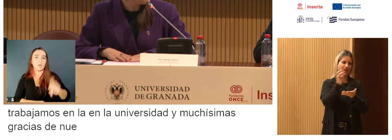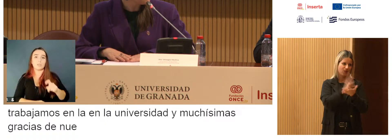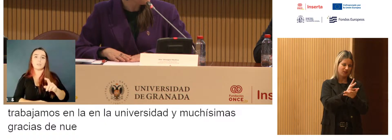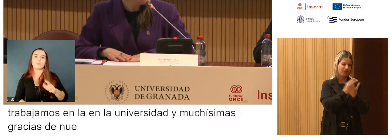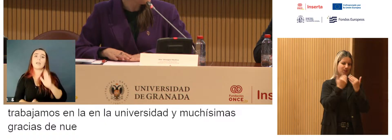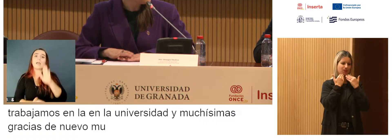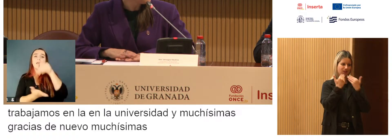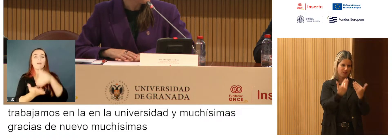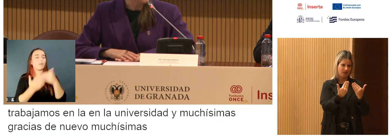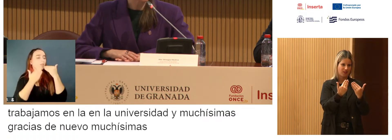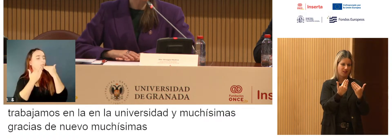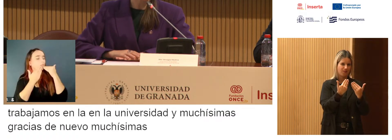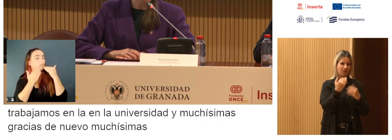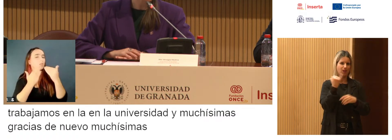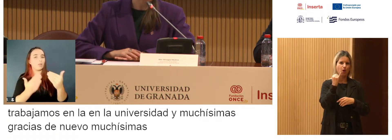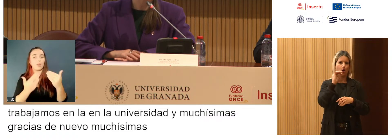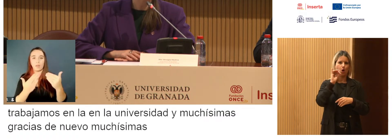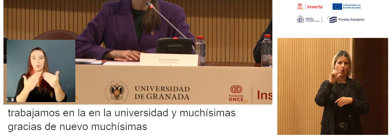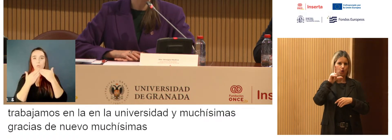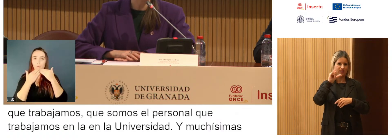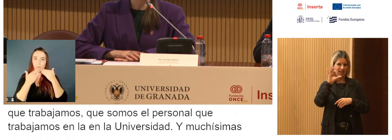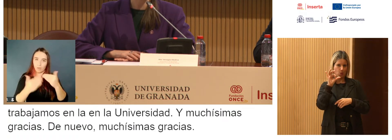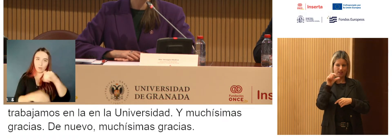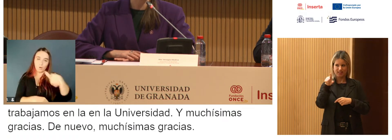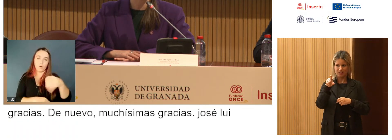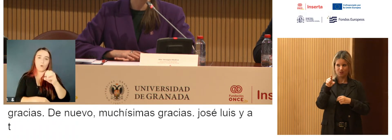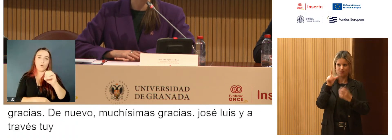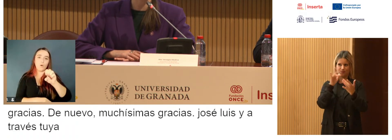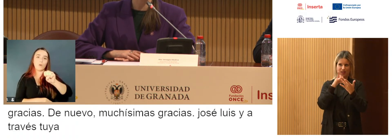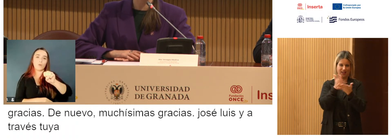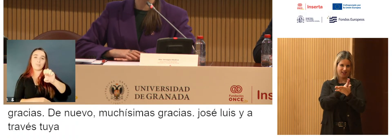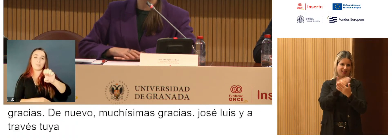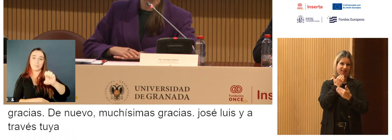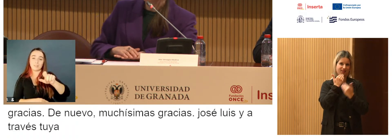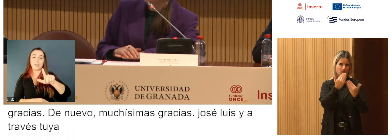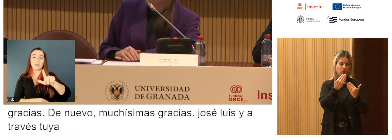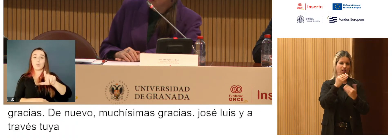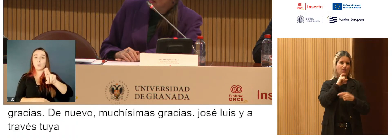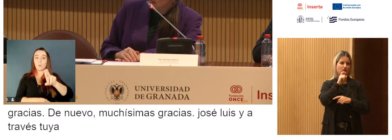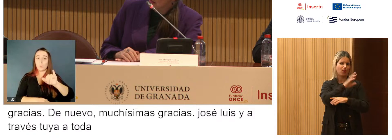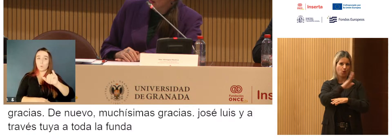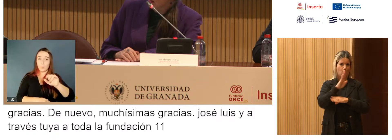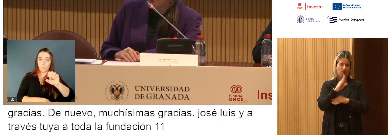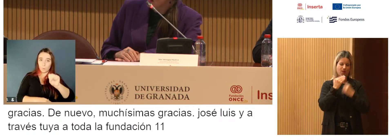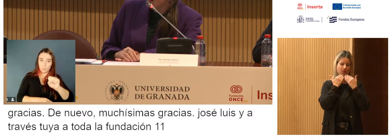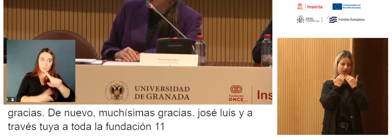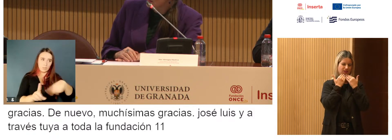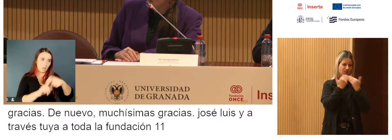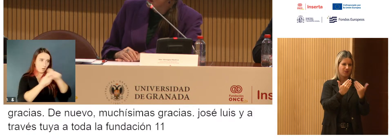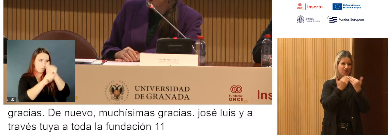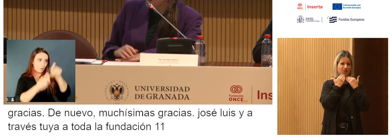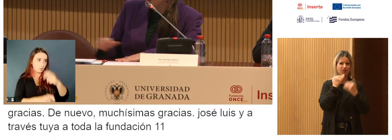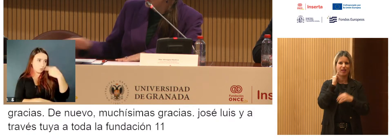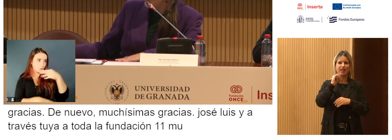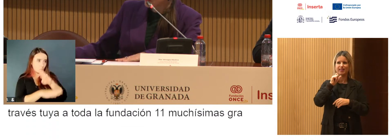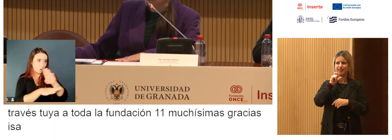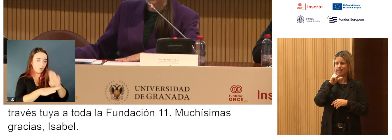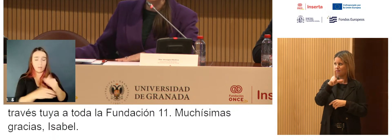muchísimas gracias, José Luis, a través tuya, a toda la Fundación 11. Muchísimas gracias,